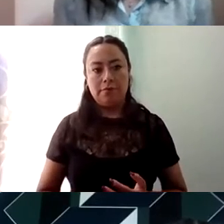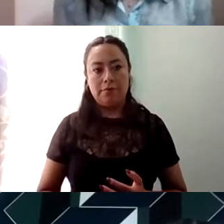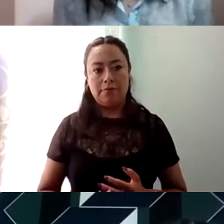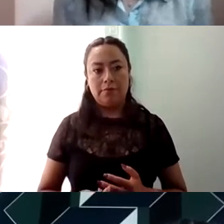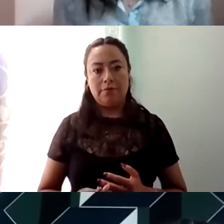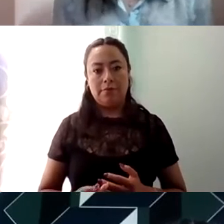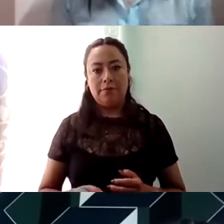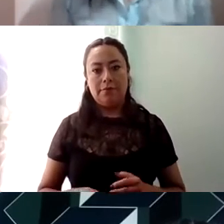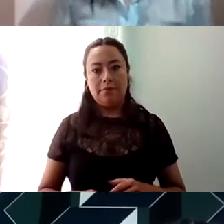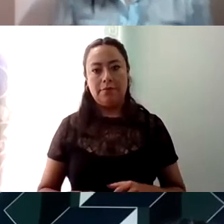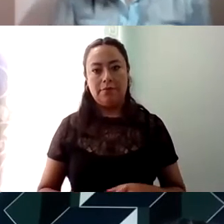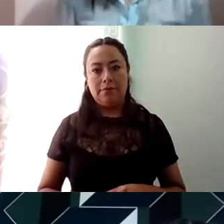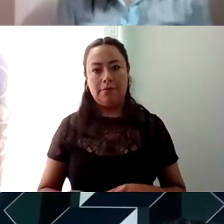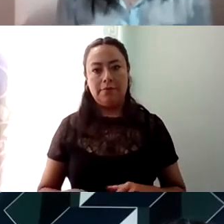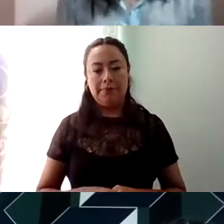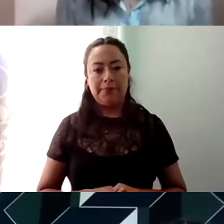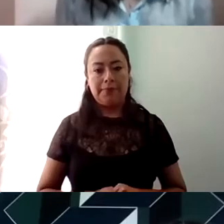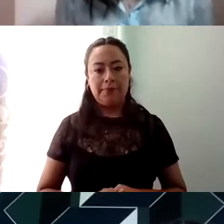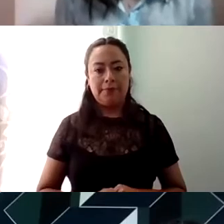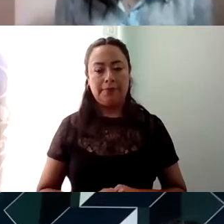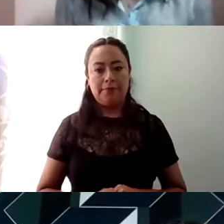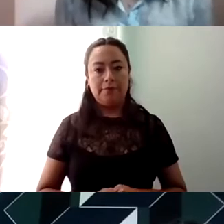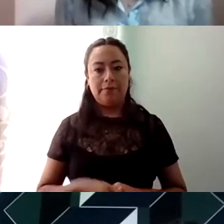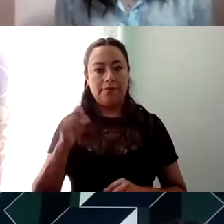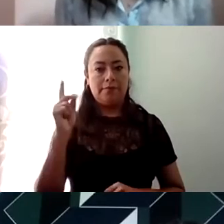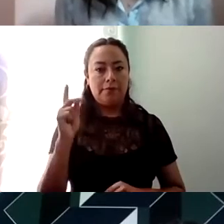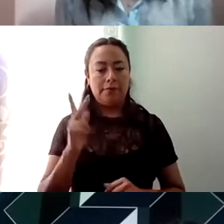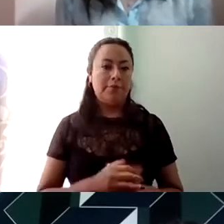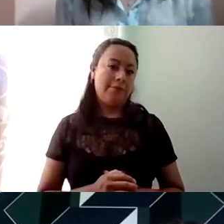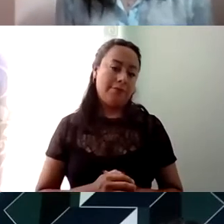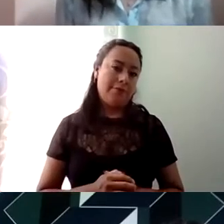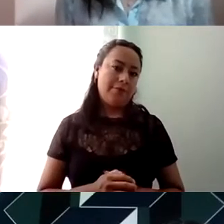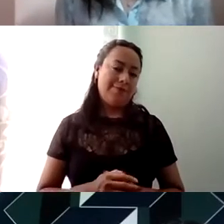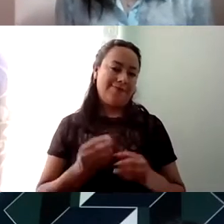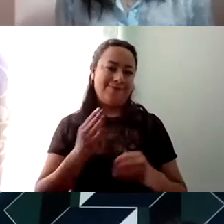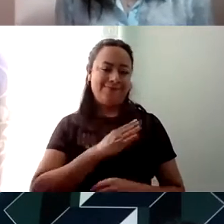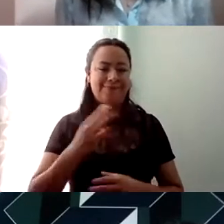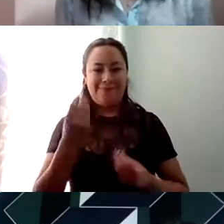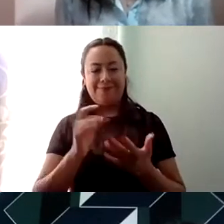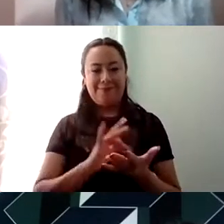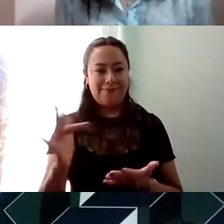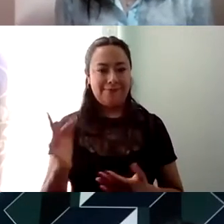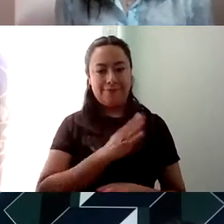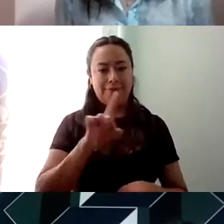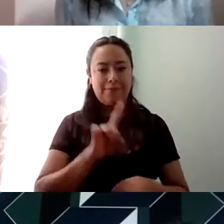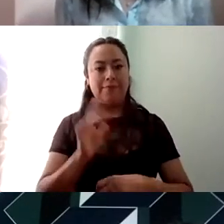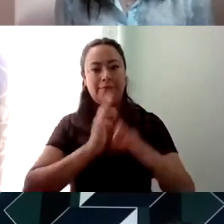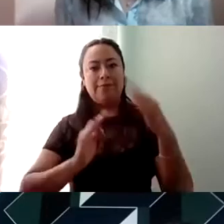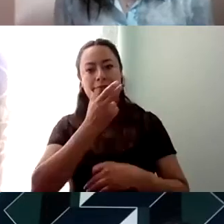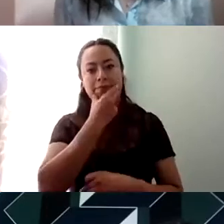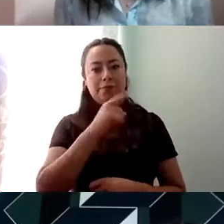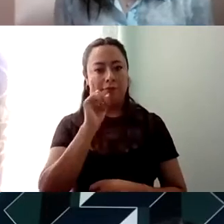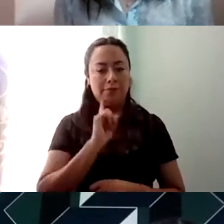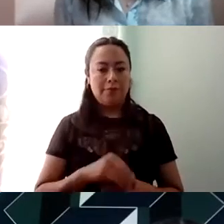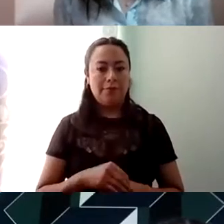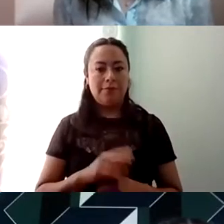diputada Isabela Rosales. Ok, perfecto. Pues muchas gracias. Buen día a todas y a todos. Gracias, Leti,